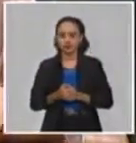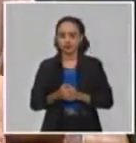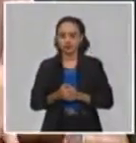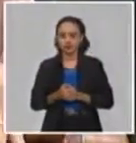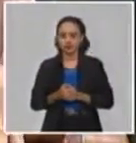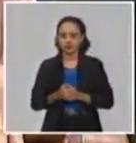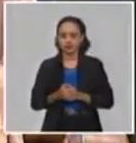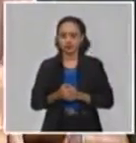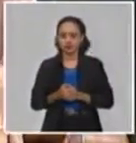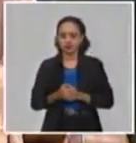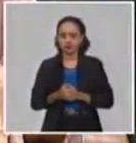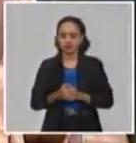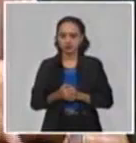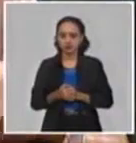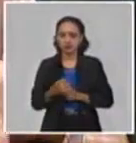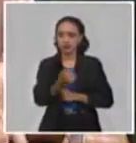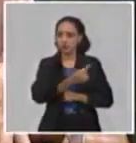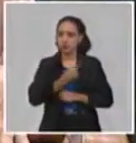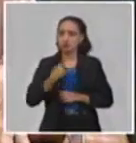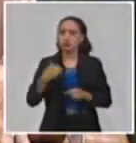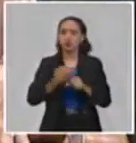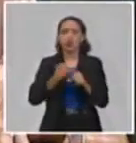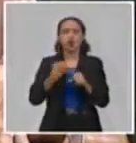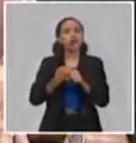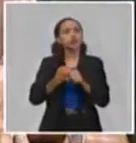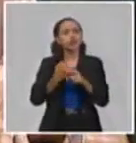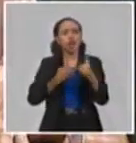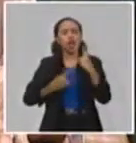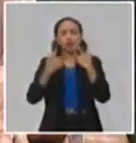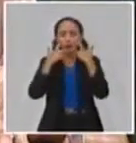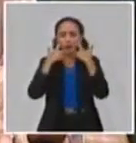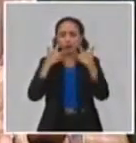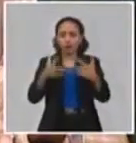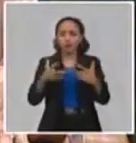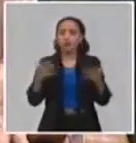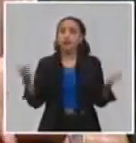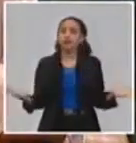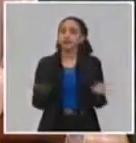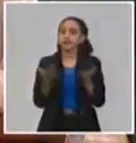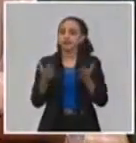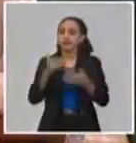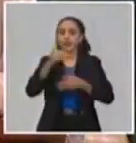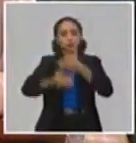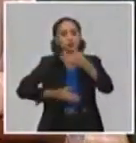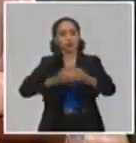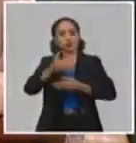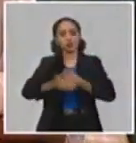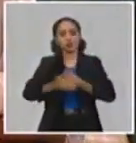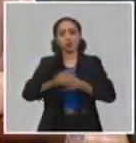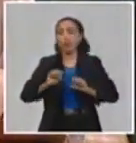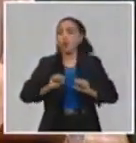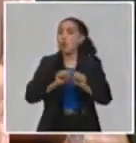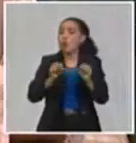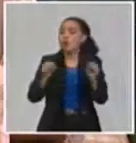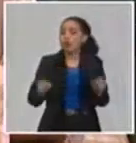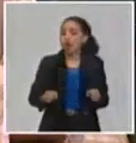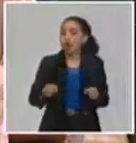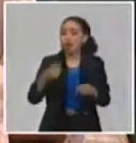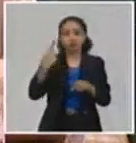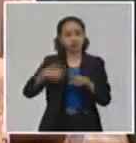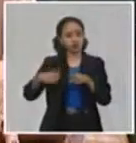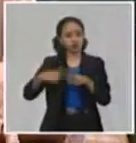condición prácticamente indispensable para avanzar en este proceso. Se estableció el uso obligatorio de instrumentos de